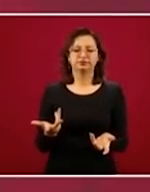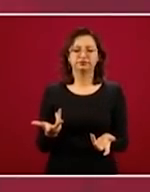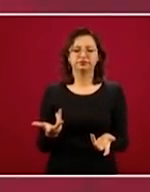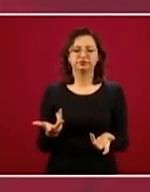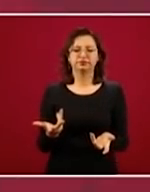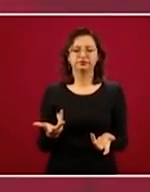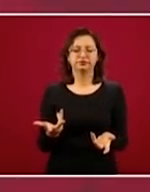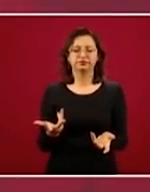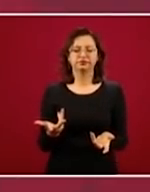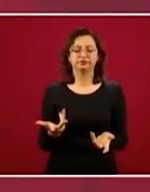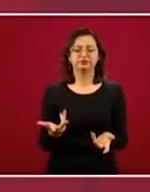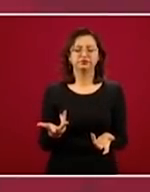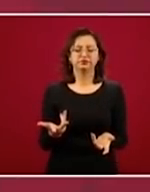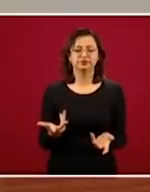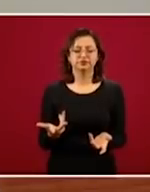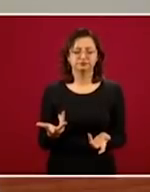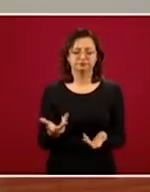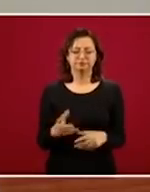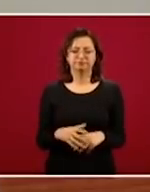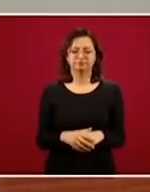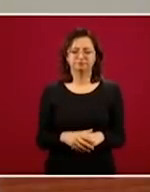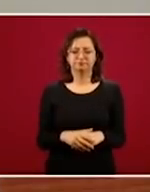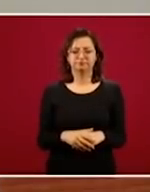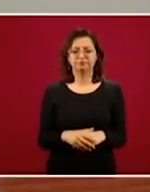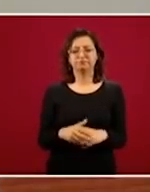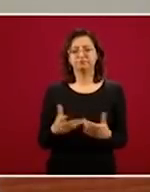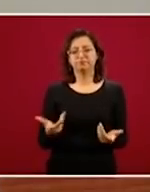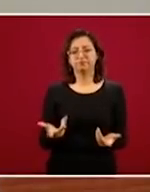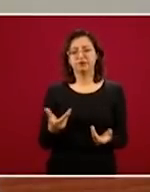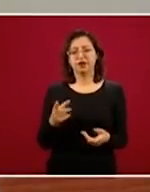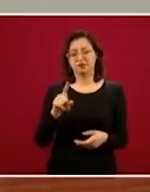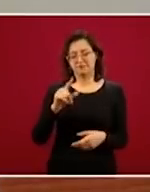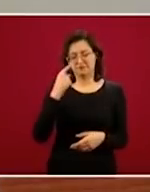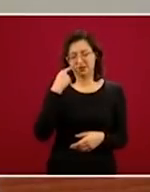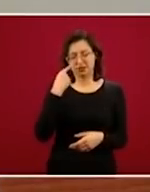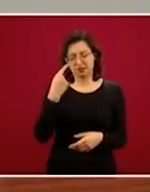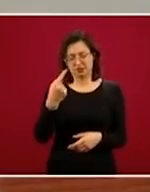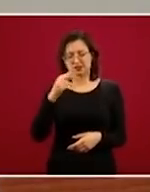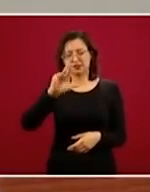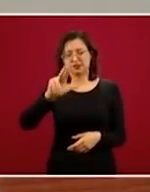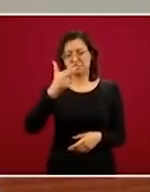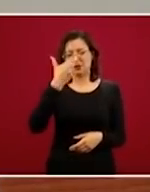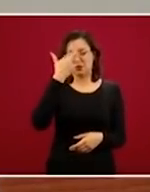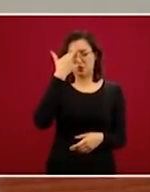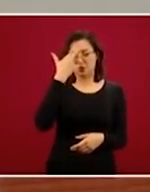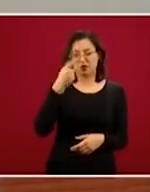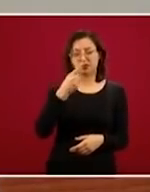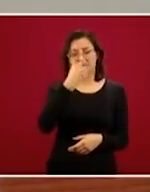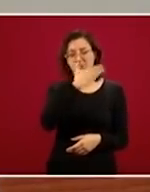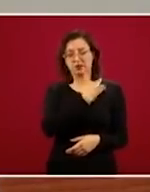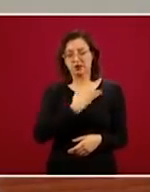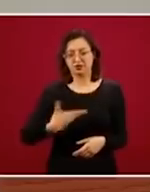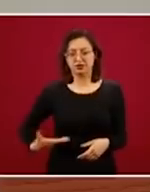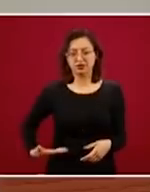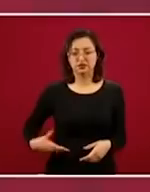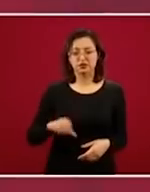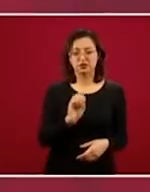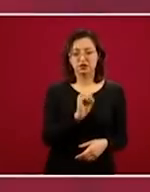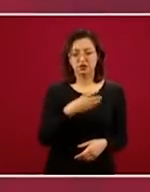recuerden ustedes que el presidente obama no pudo